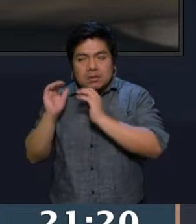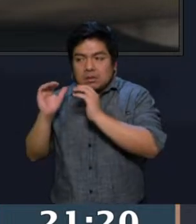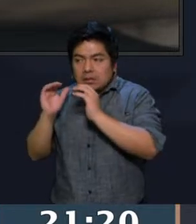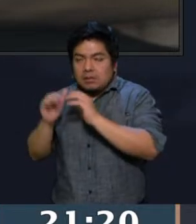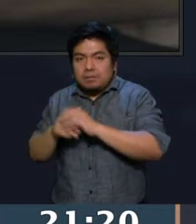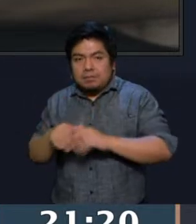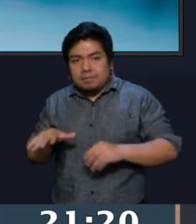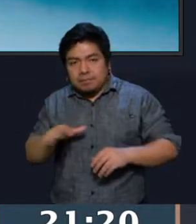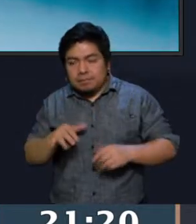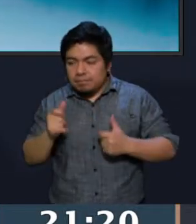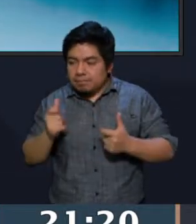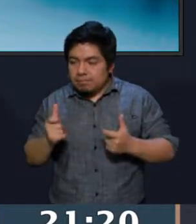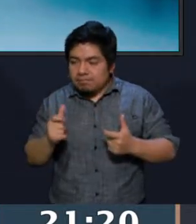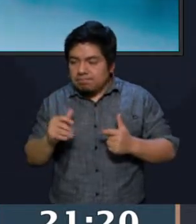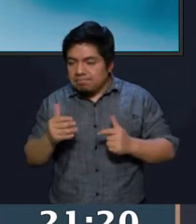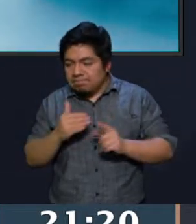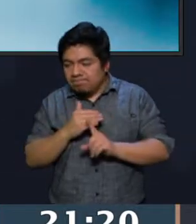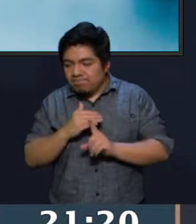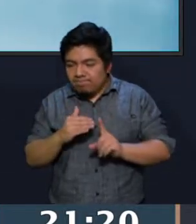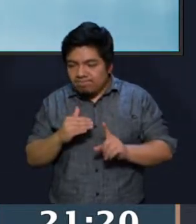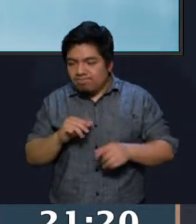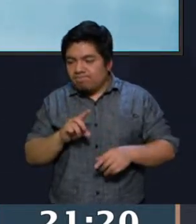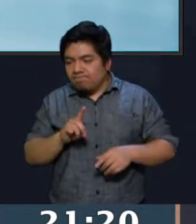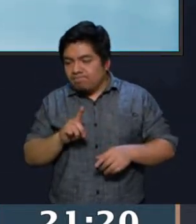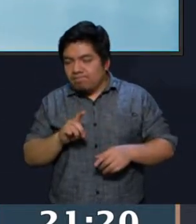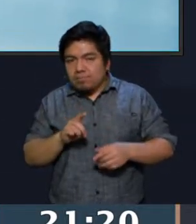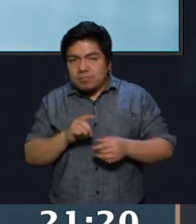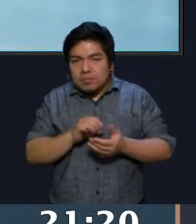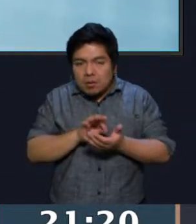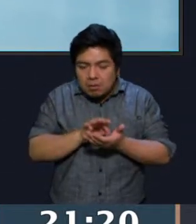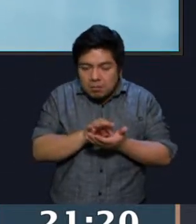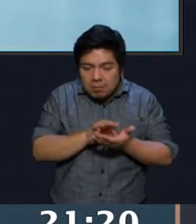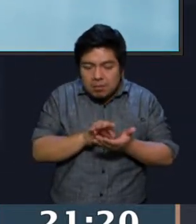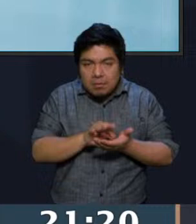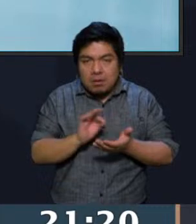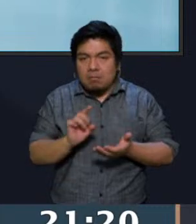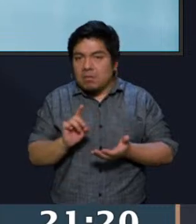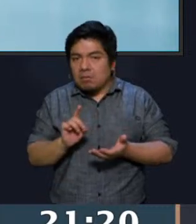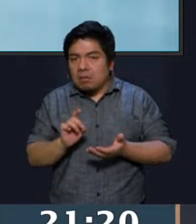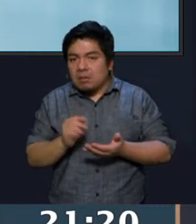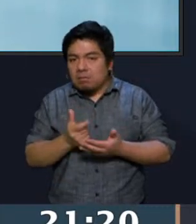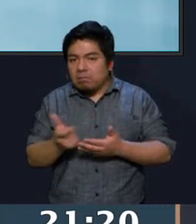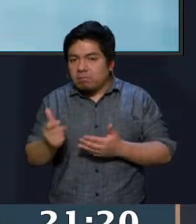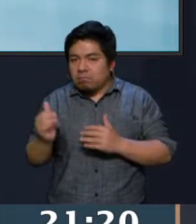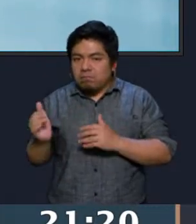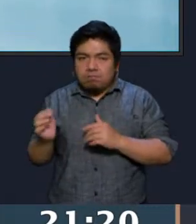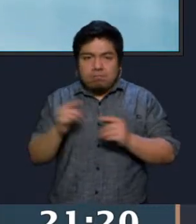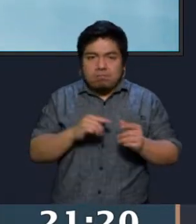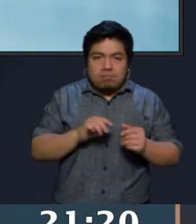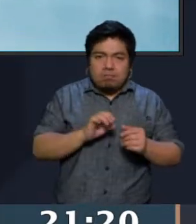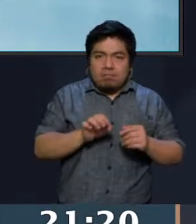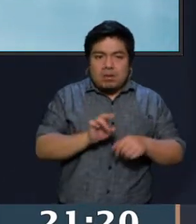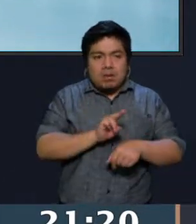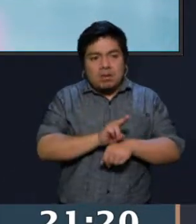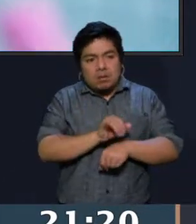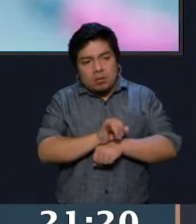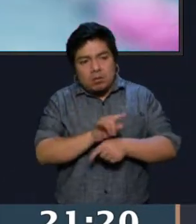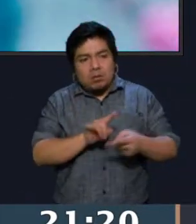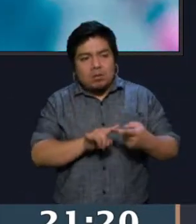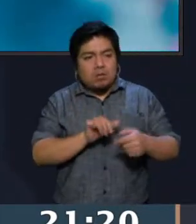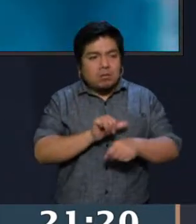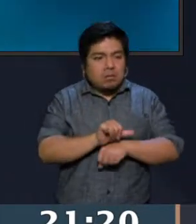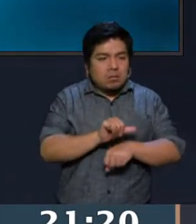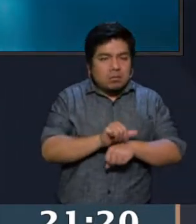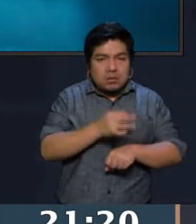promedio regional es de 30 centavos de cada 100 pesos. Son de impuestos a la riqueza, mientras que en países como Uruguay o Argentina son